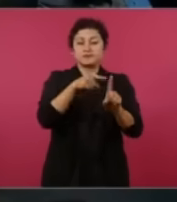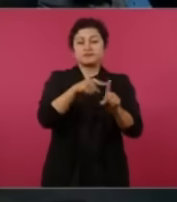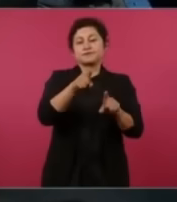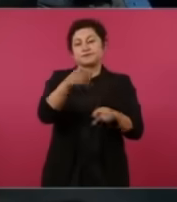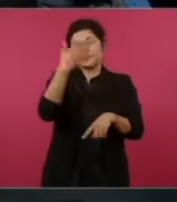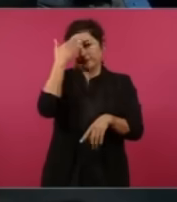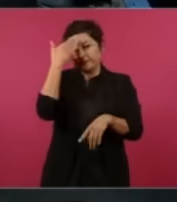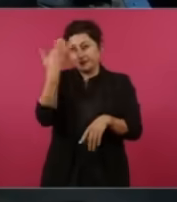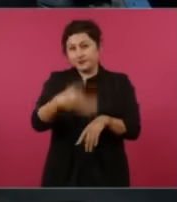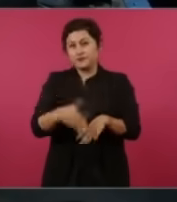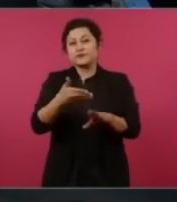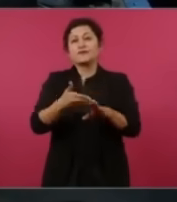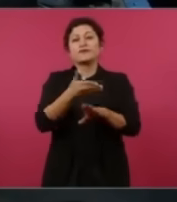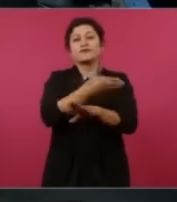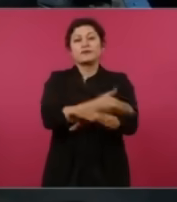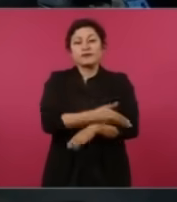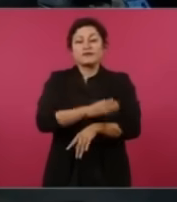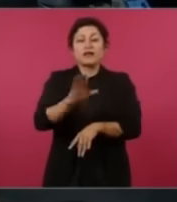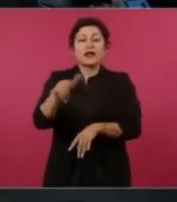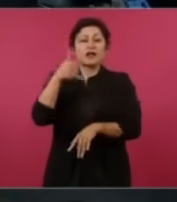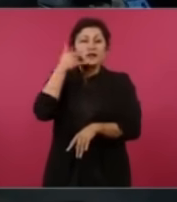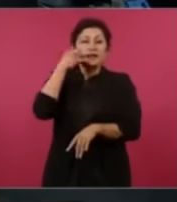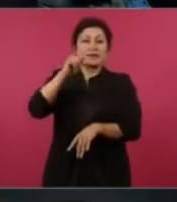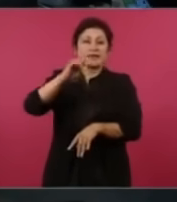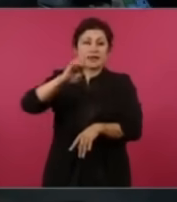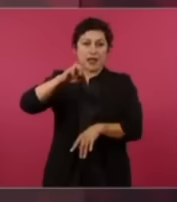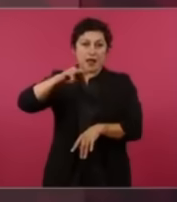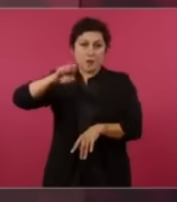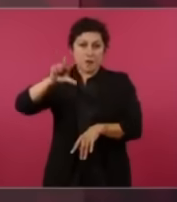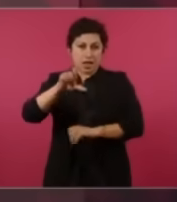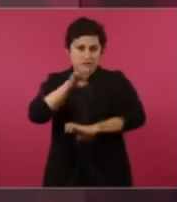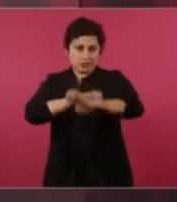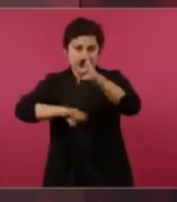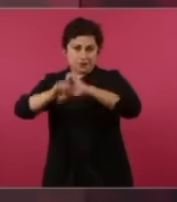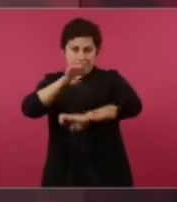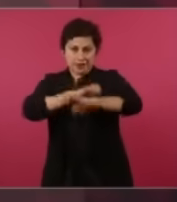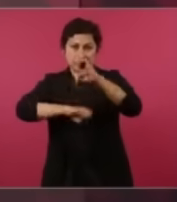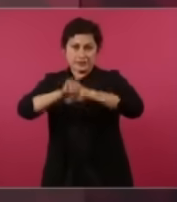de México o presentó mejor oferta Carlos Slim